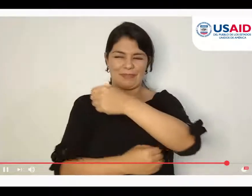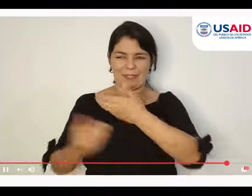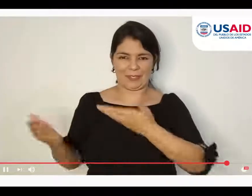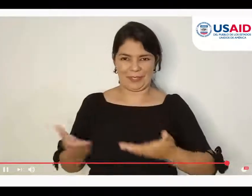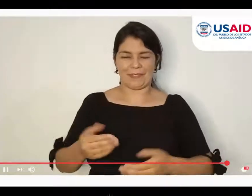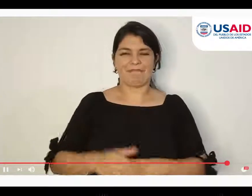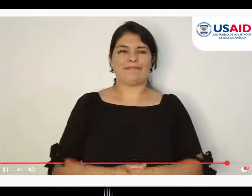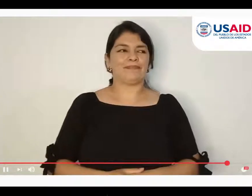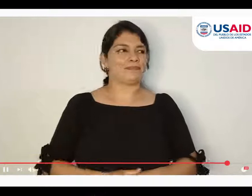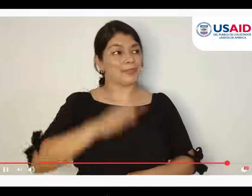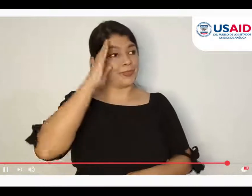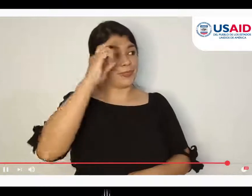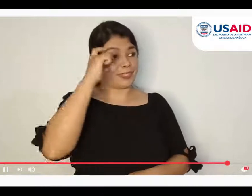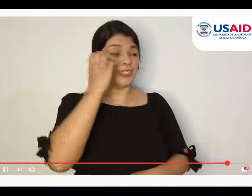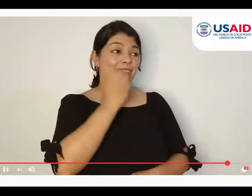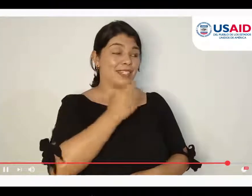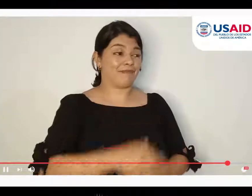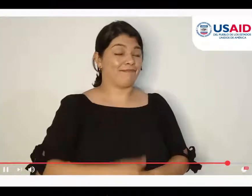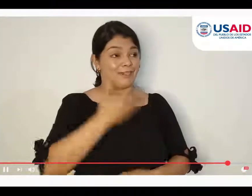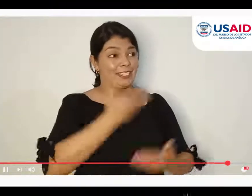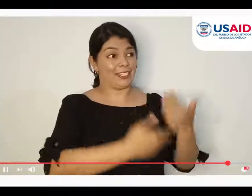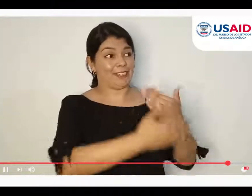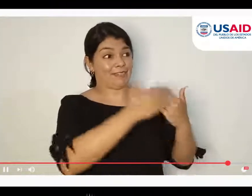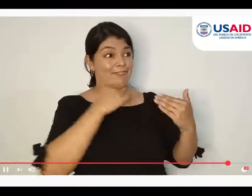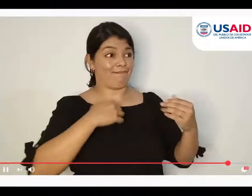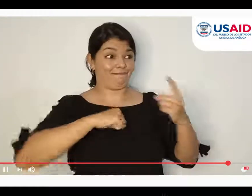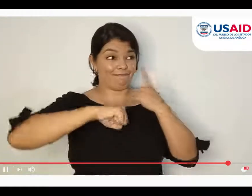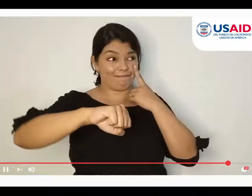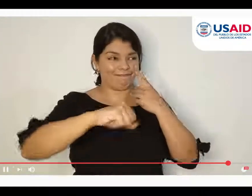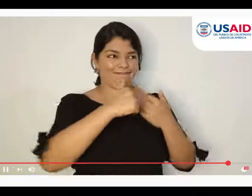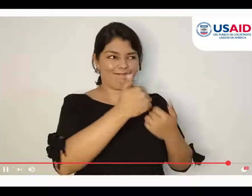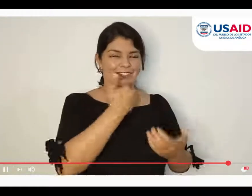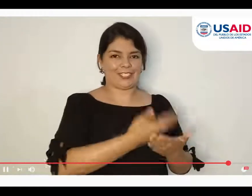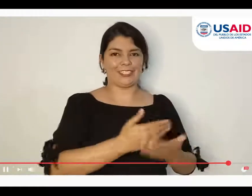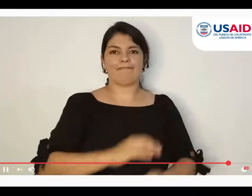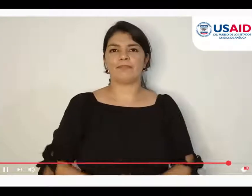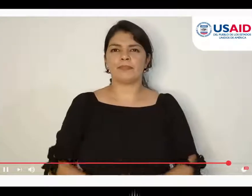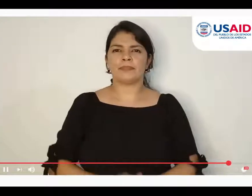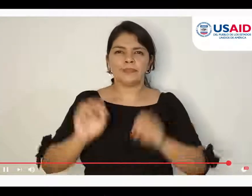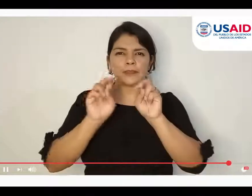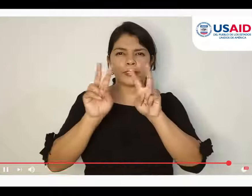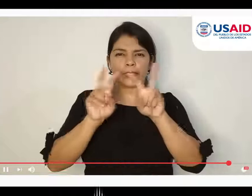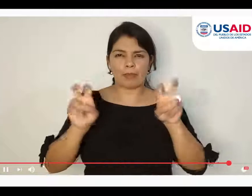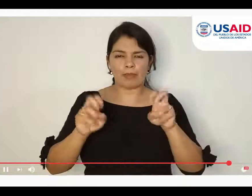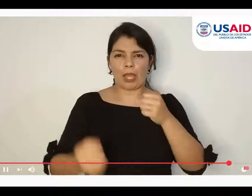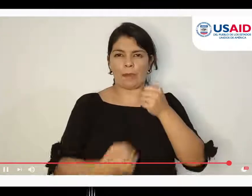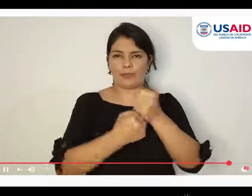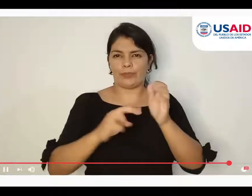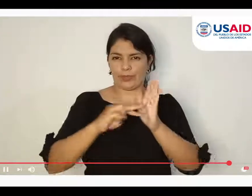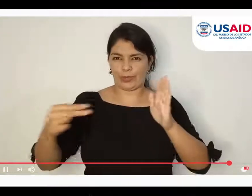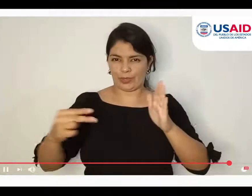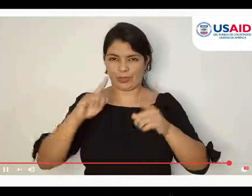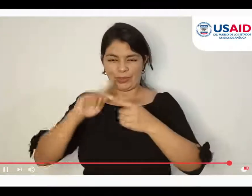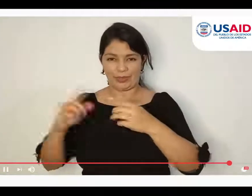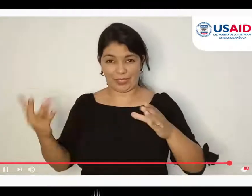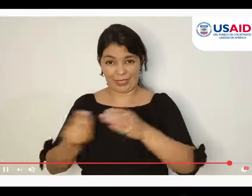Hola Diego, cordial saludo, muchas gracias por la invitación a nuestro podcast en la jugada con los derechos. Frente al tema de apropiación y apoyos tecnológicos